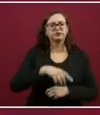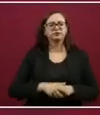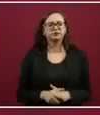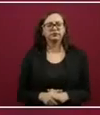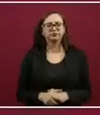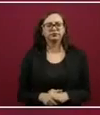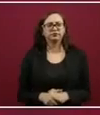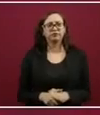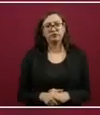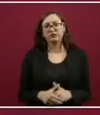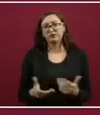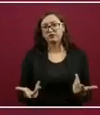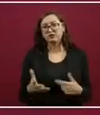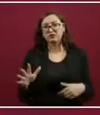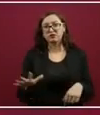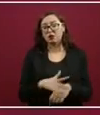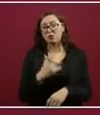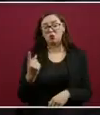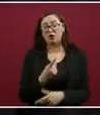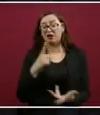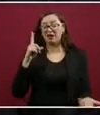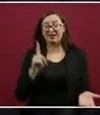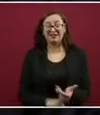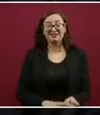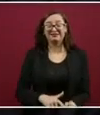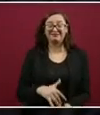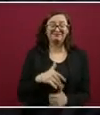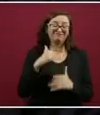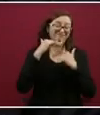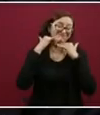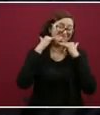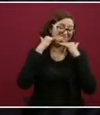porque la corrupción es lo que más daña.